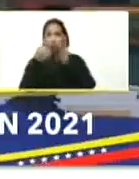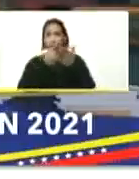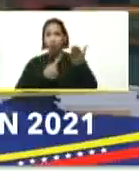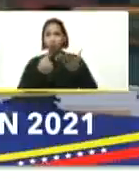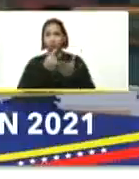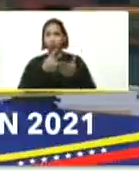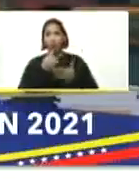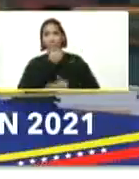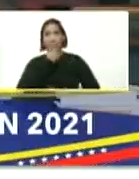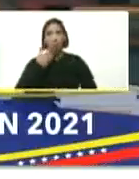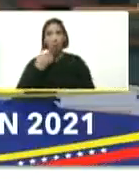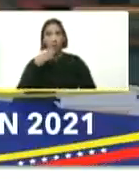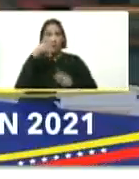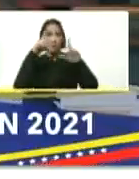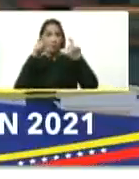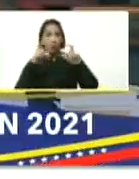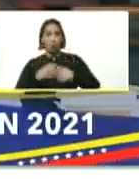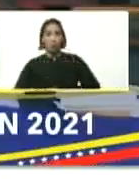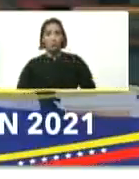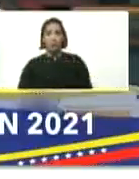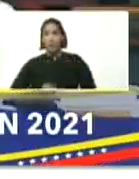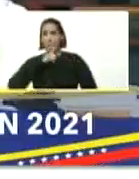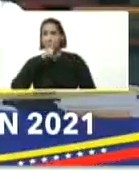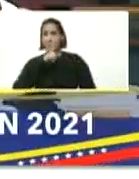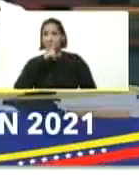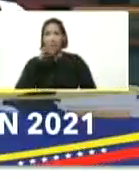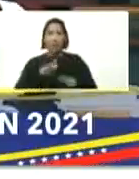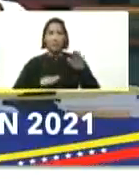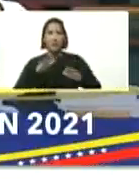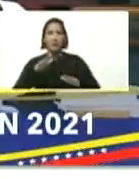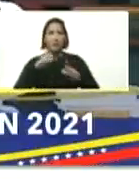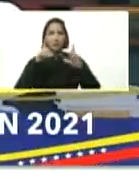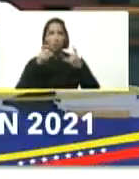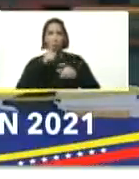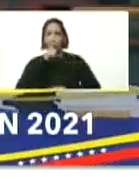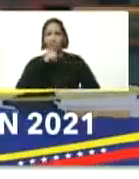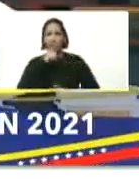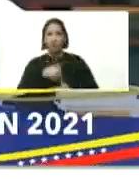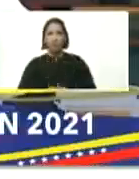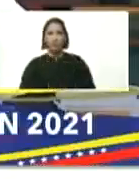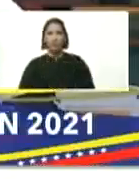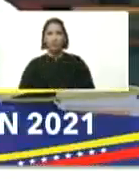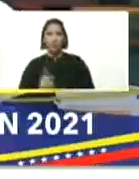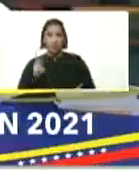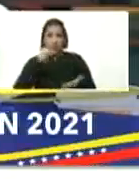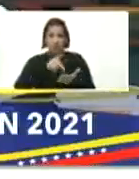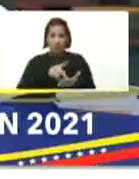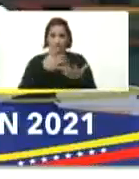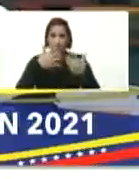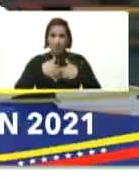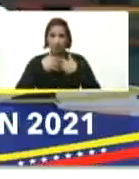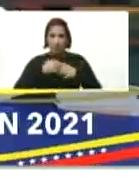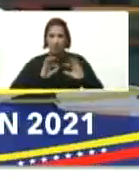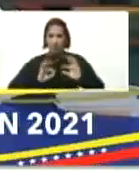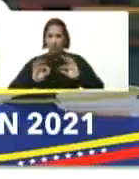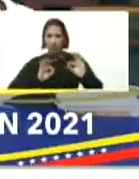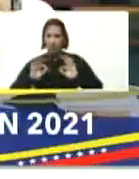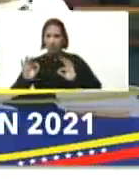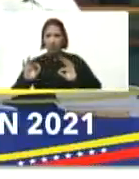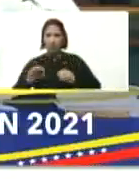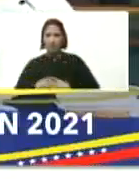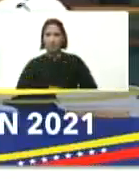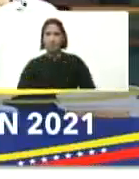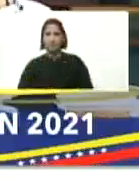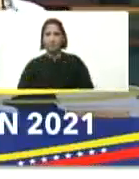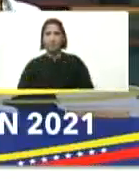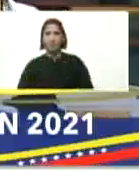mejor ilustración, porque las fotos habían salido mal, a veces salían mal. Uno iba a una empresa que hacía tramado, llamado tramado, que